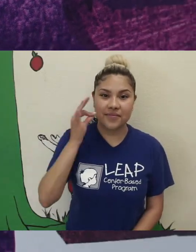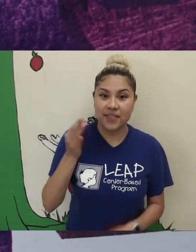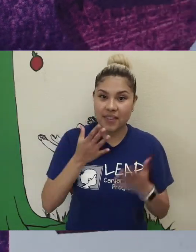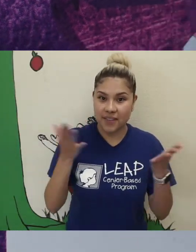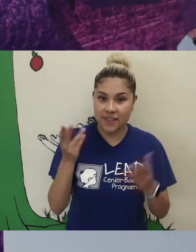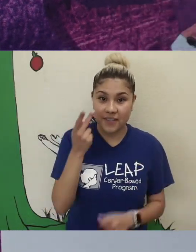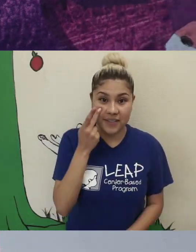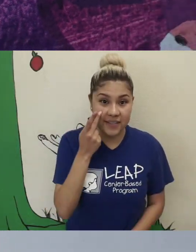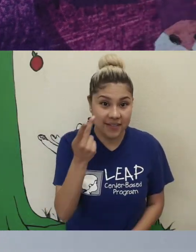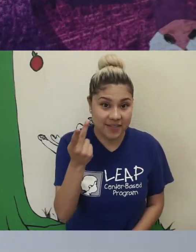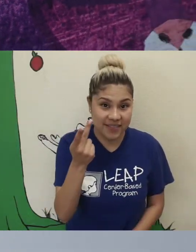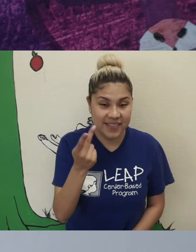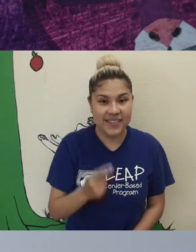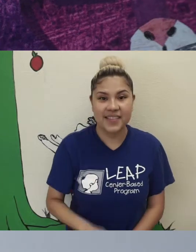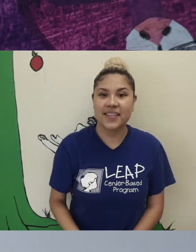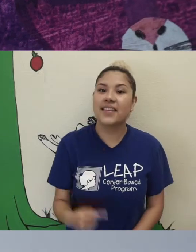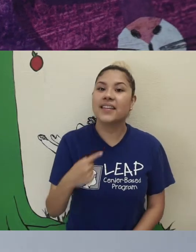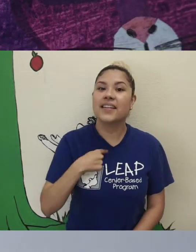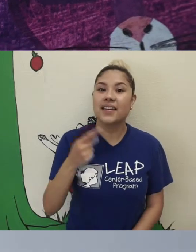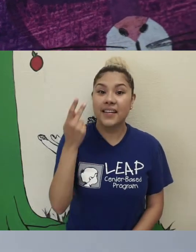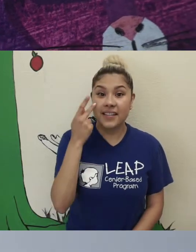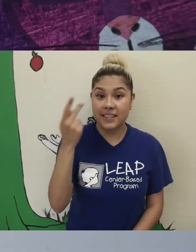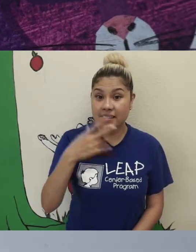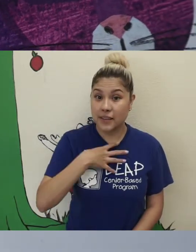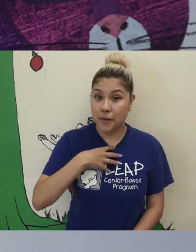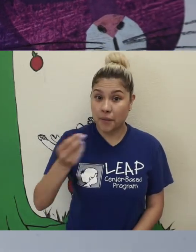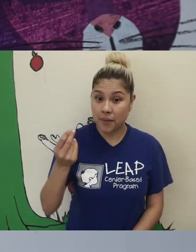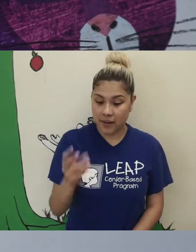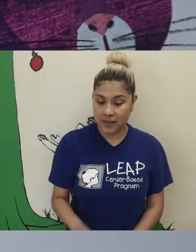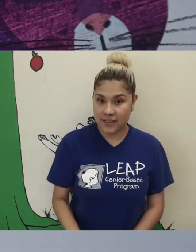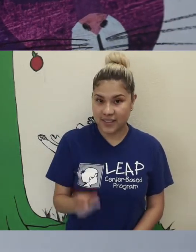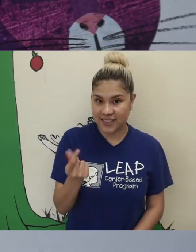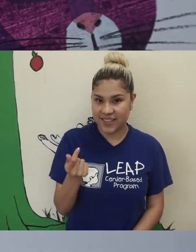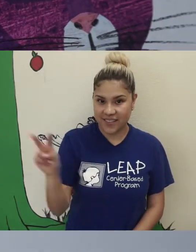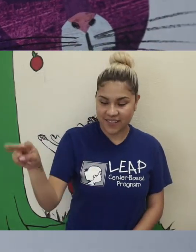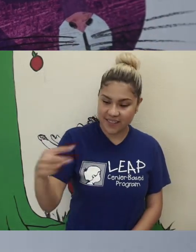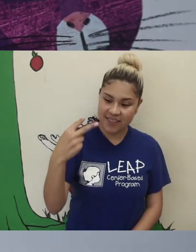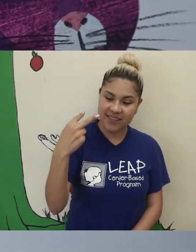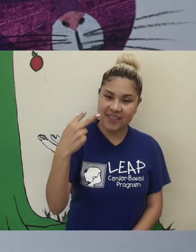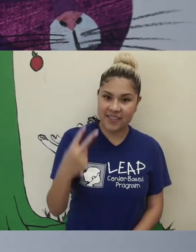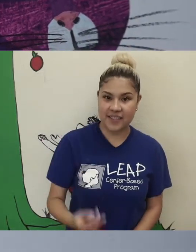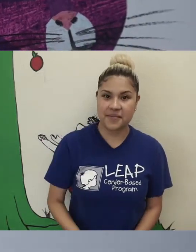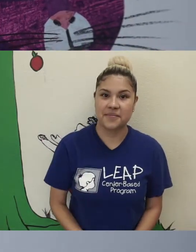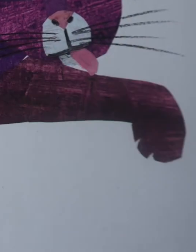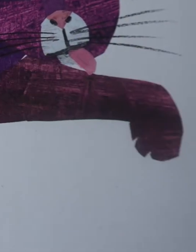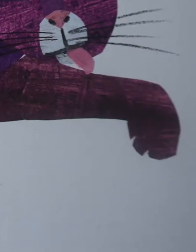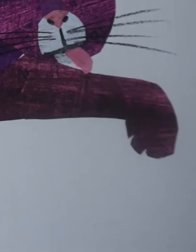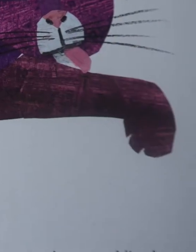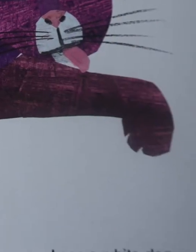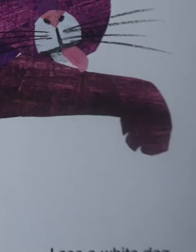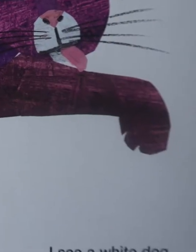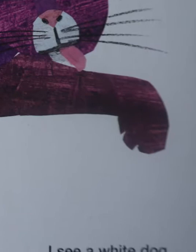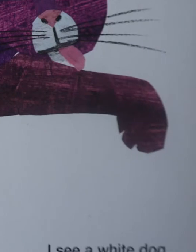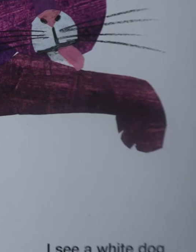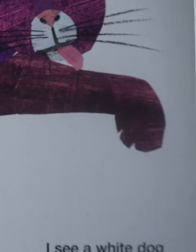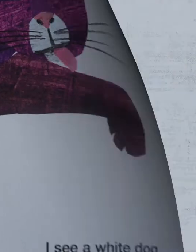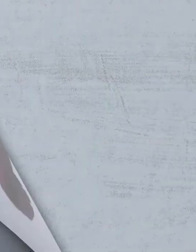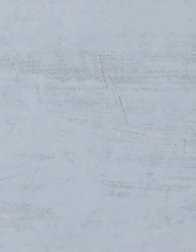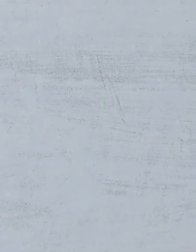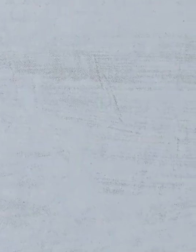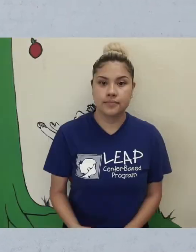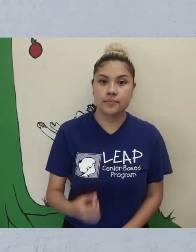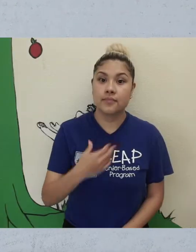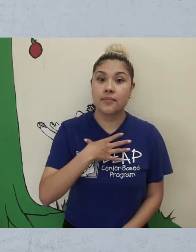Gato morado, ¿qué ves allí? Veo un perro blanco que me mira a mí.